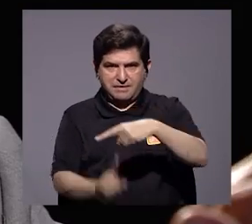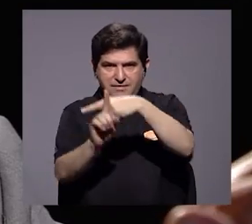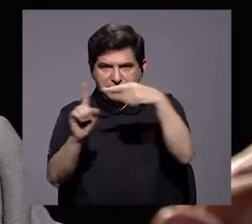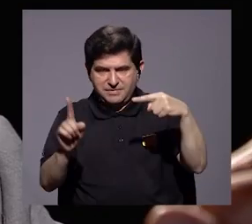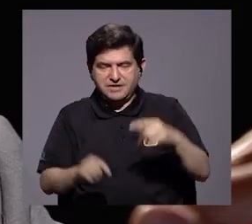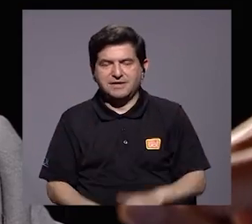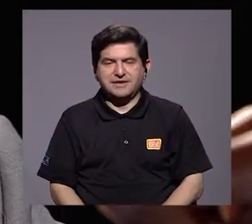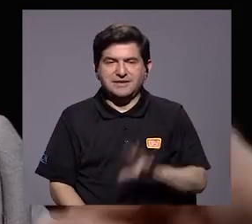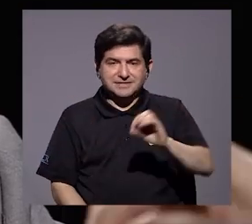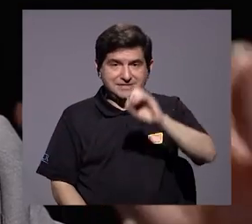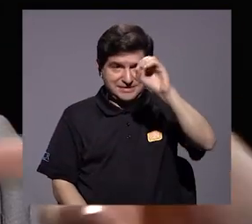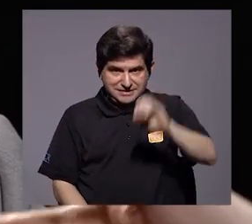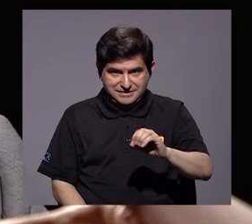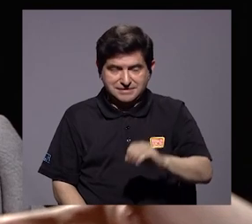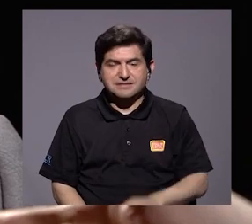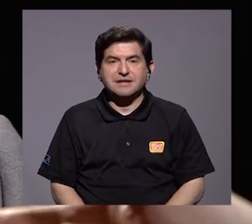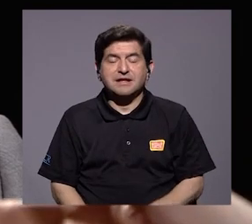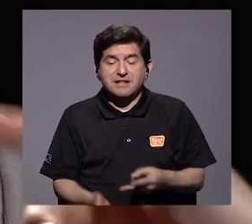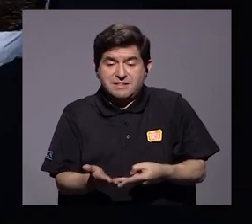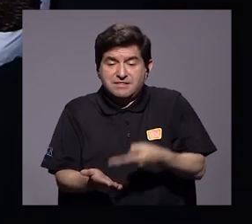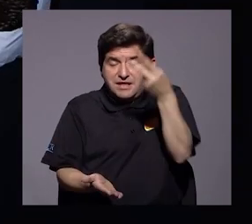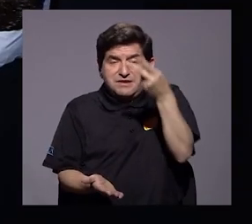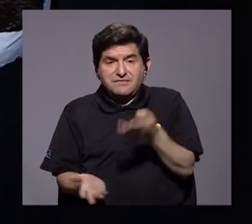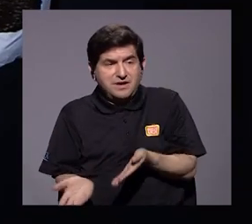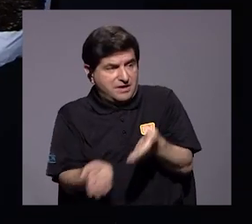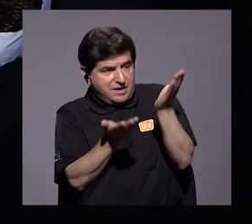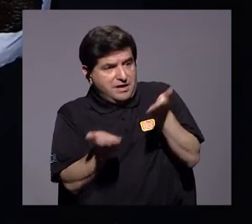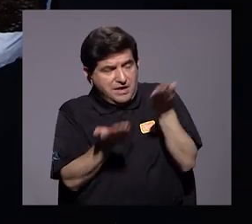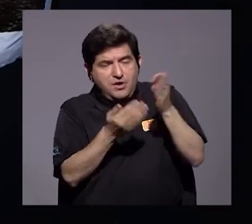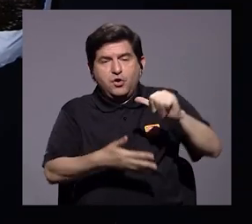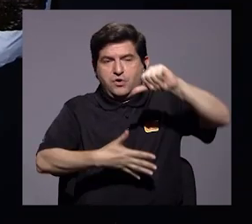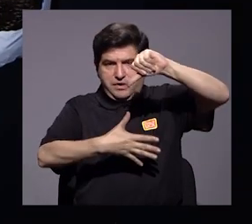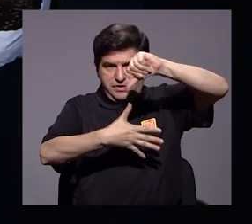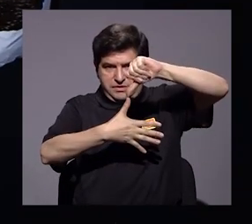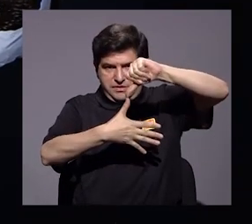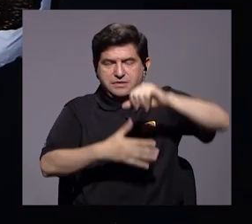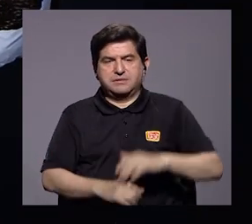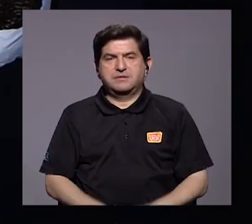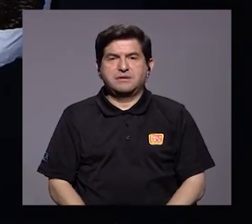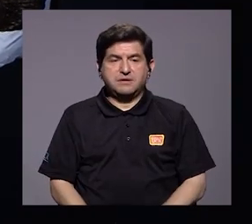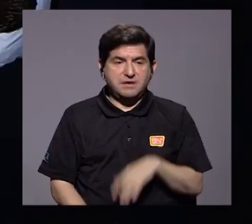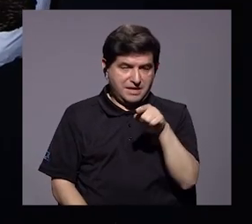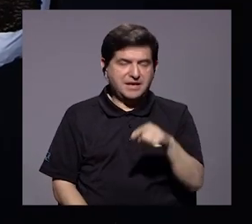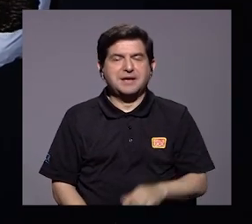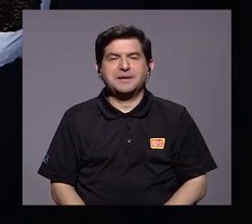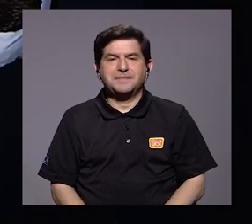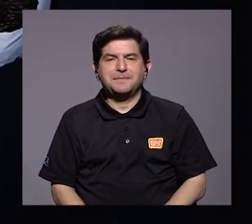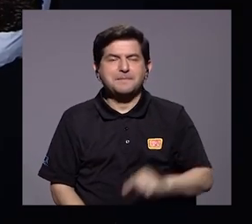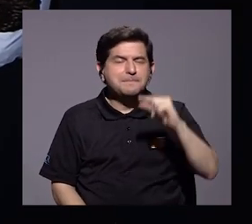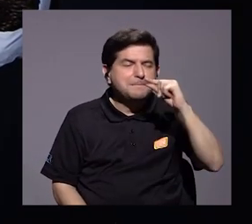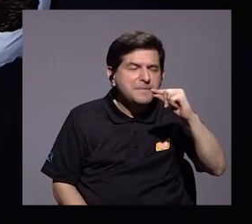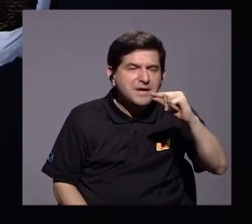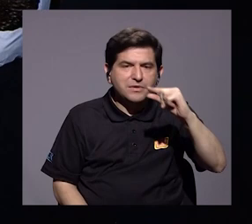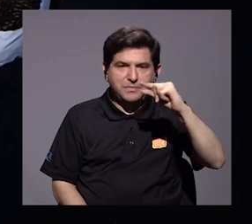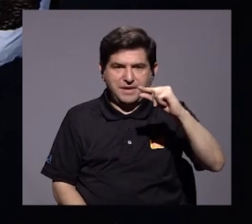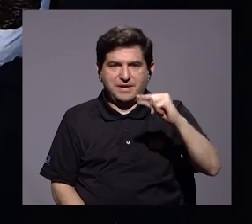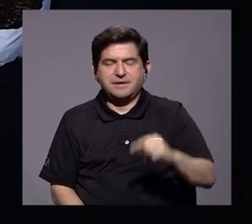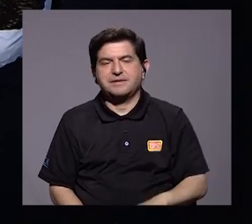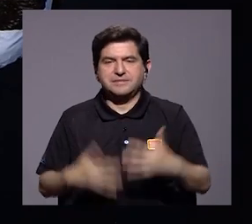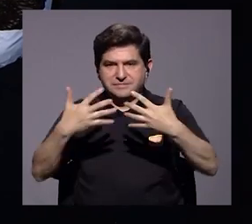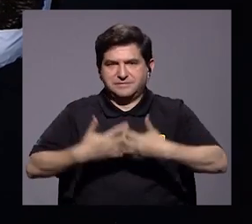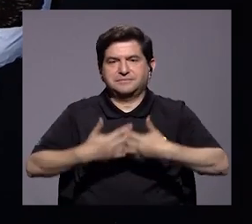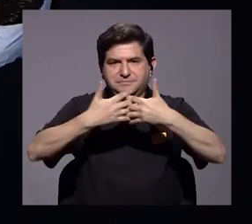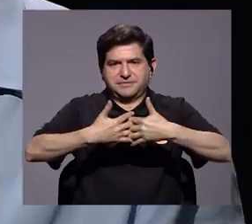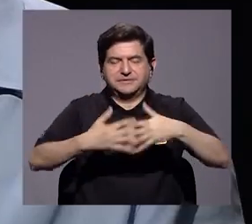y el 70% del valor de las exportaciones a suramérica provenían de las pequeñas de las micro y pequeñas